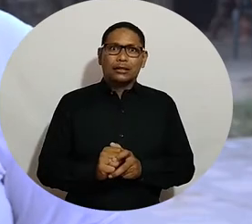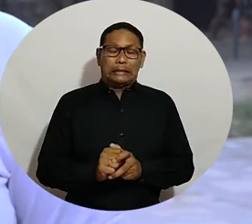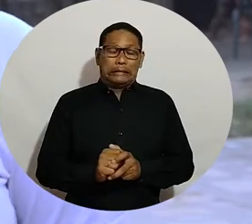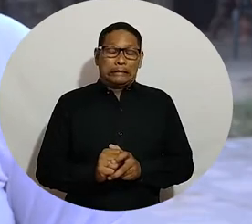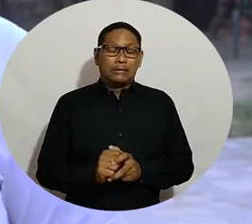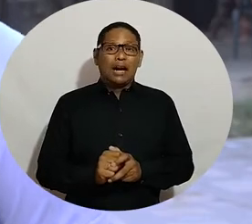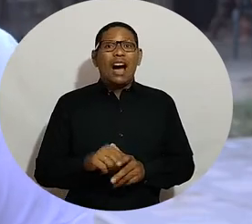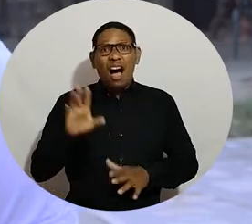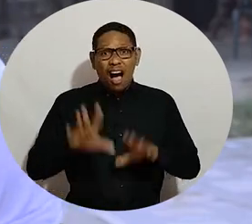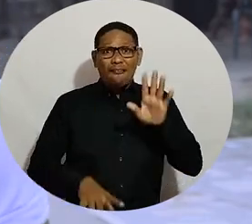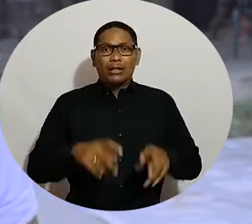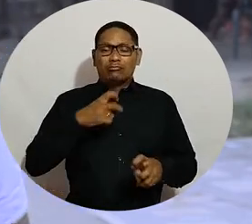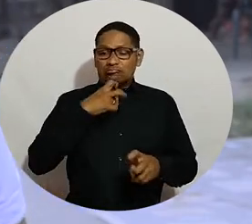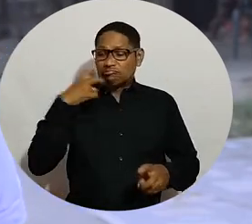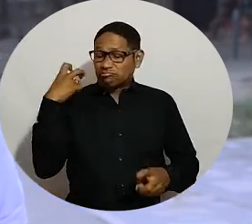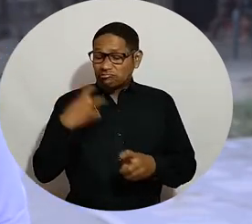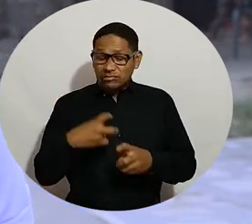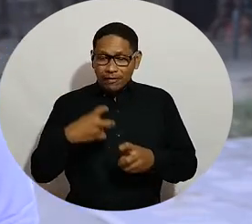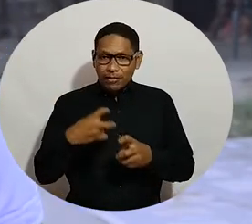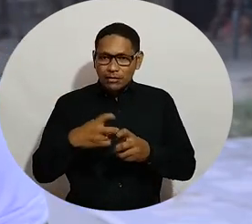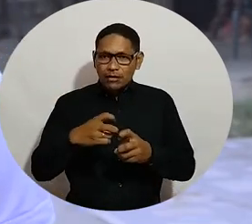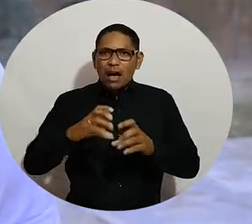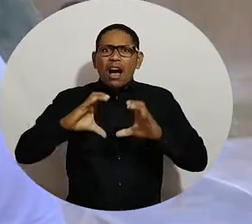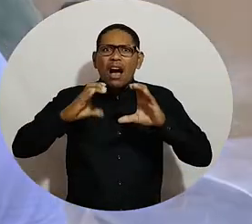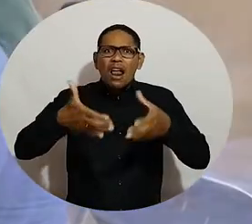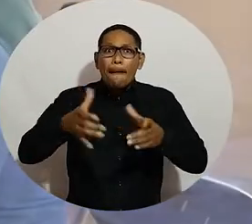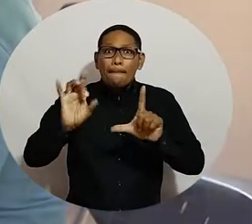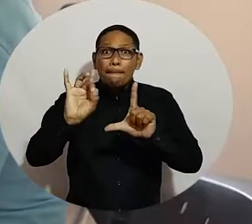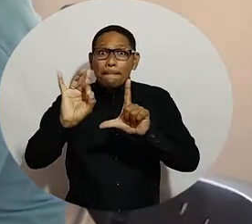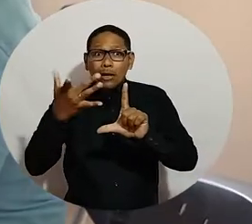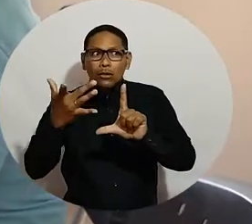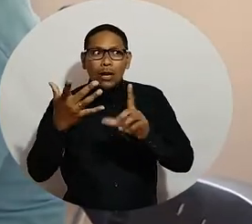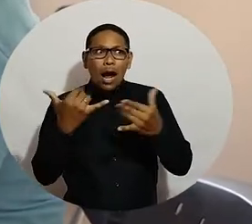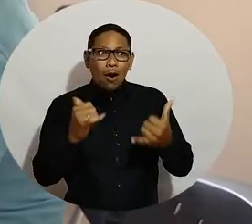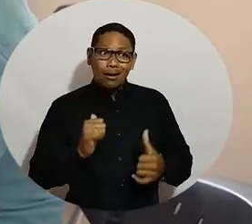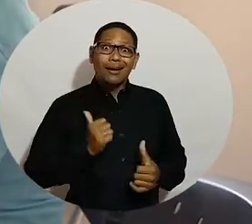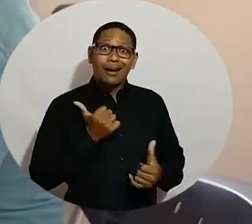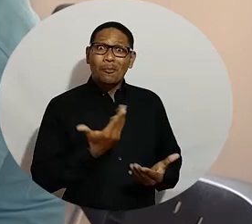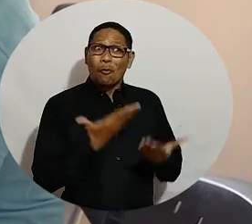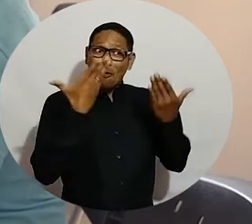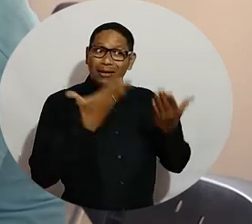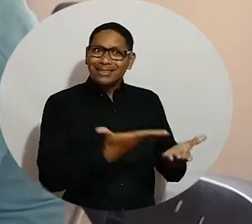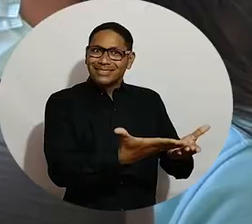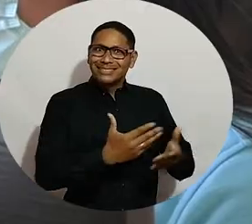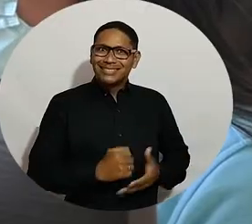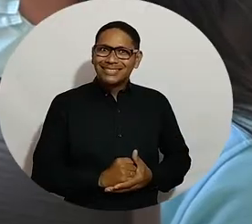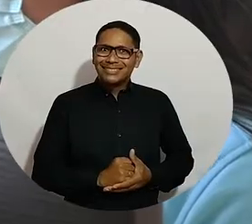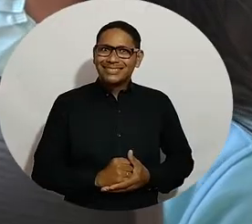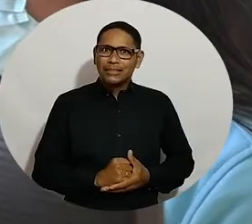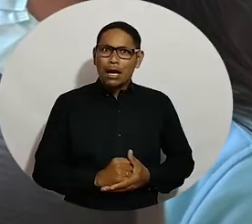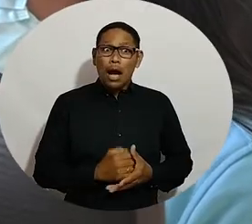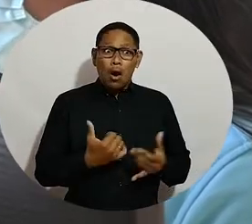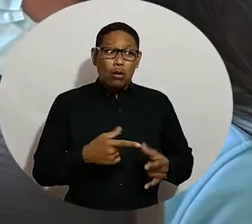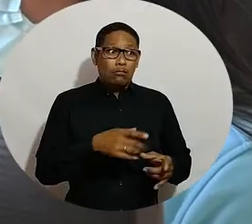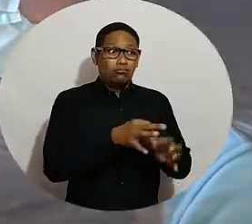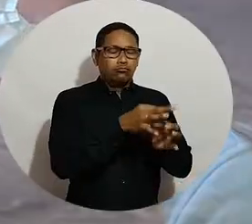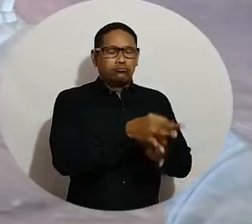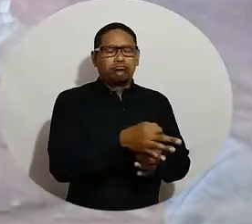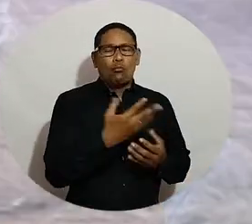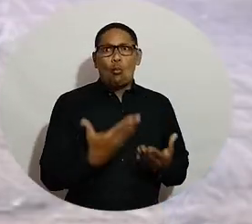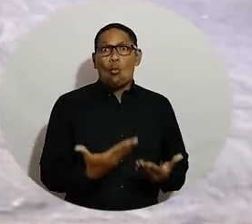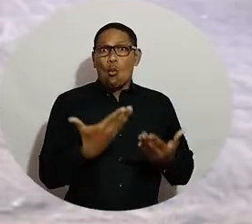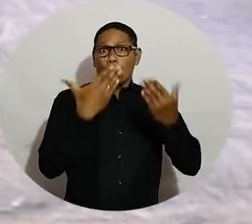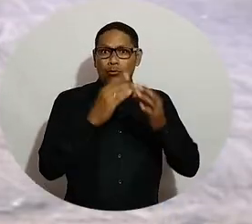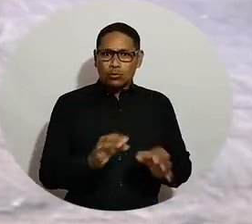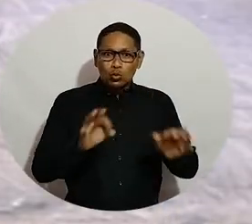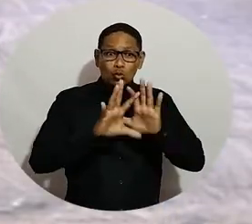y pues la verdad que a veces se nos dificulta mucho ver las clases virtuales y es una excelente oportunidad. Que es un gran paso que tenemos aquí en el